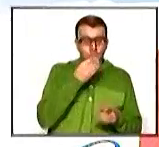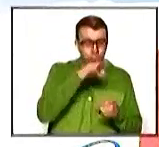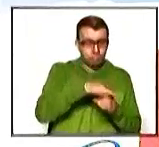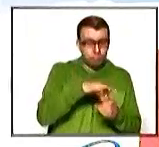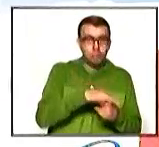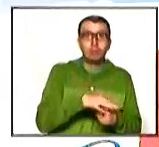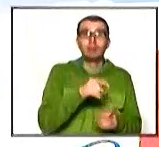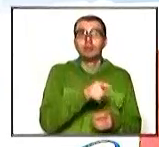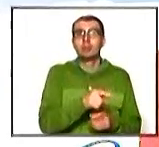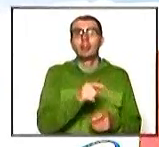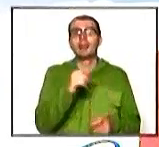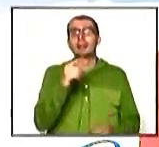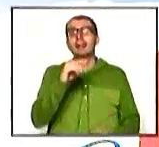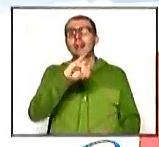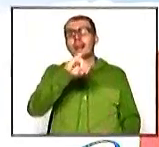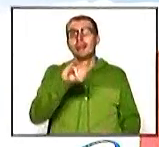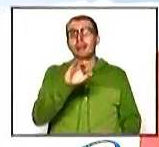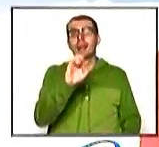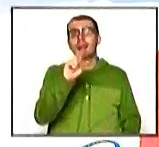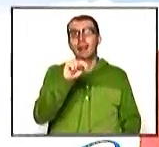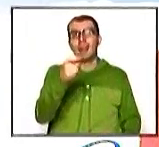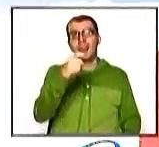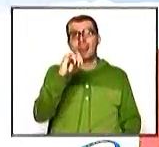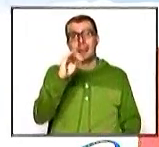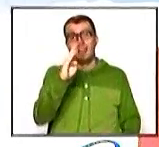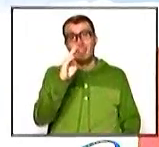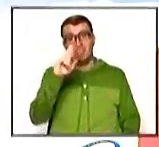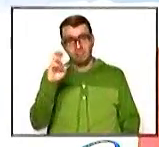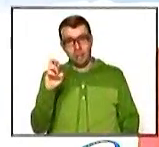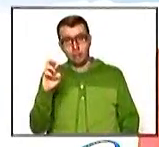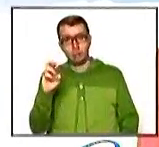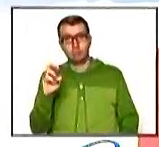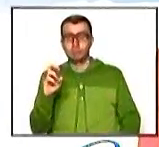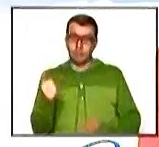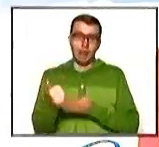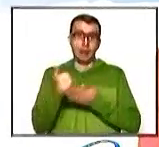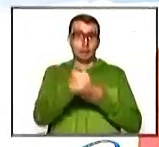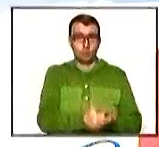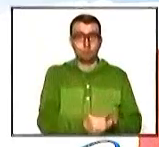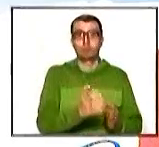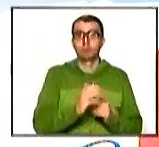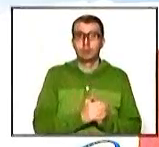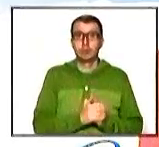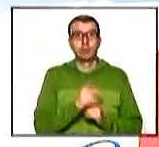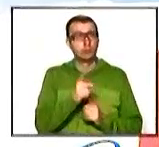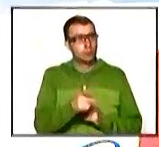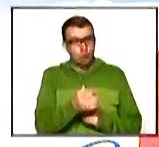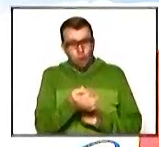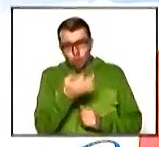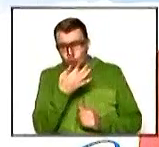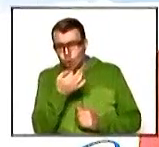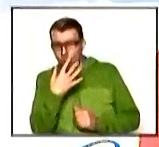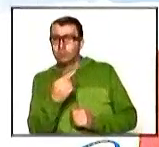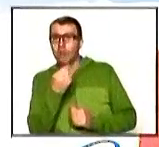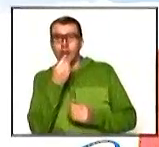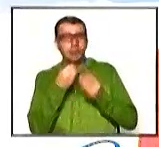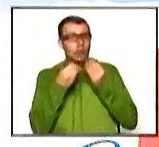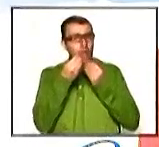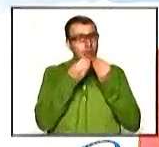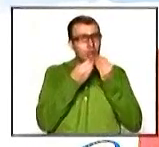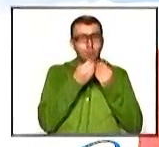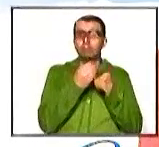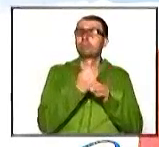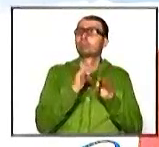azúcar. Pero el jengibre tiene grandes propiedades mucolíticas y desintoxicantes